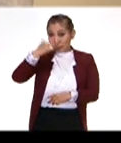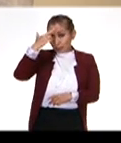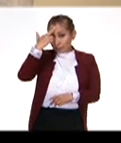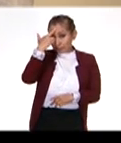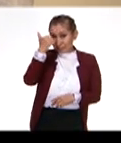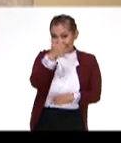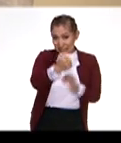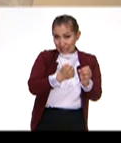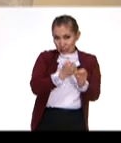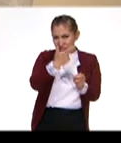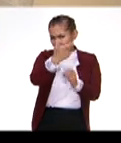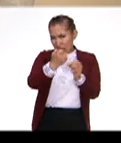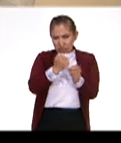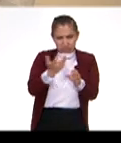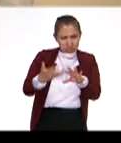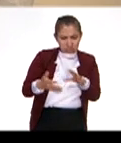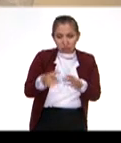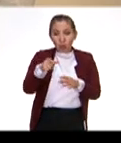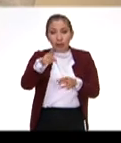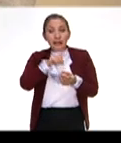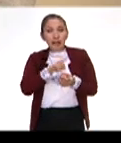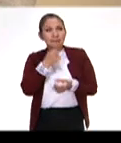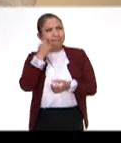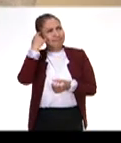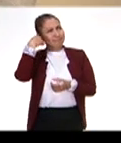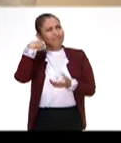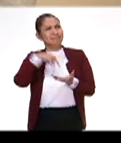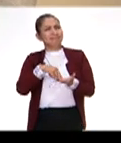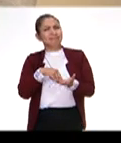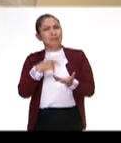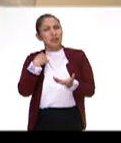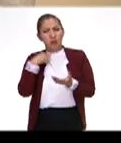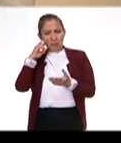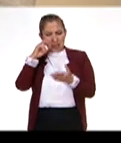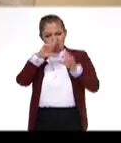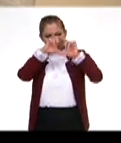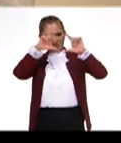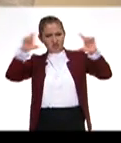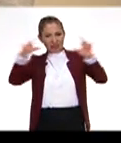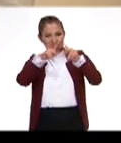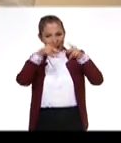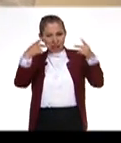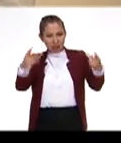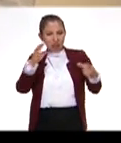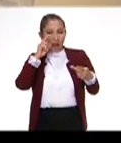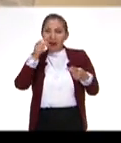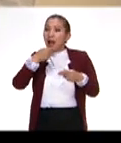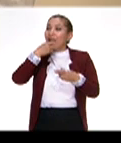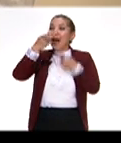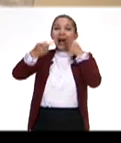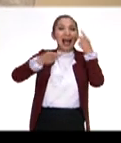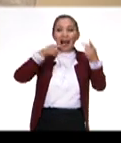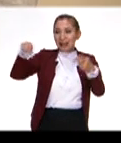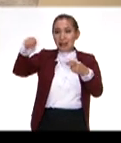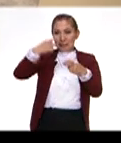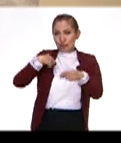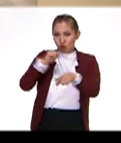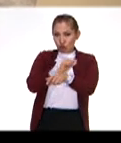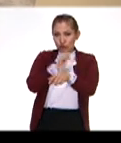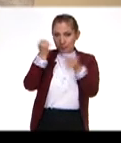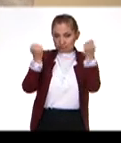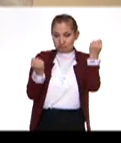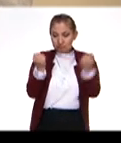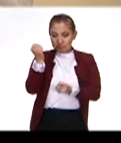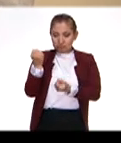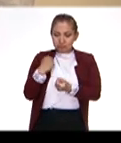que a la edad de 6 años, 7 años, alguna vez me dije, leyendo los titulares y ofertándolos a los transeúntes, sobre todo a los conductores,